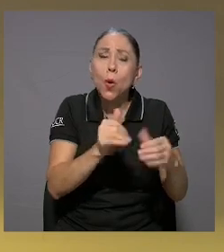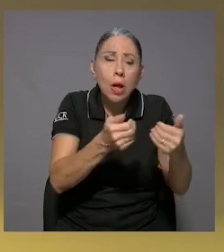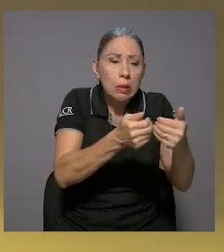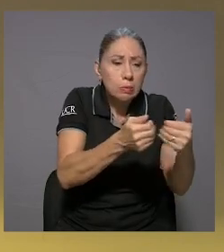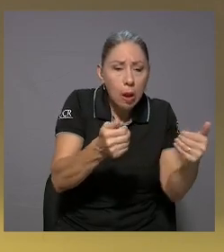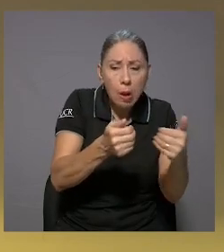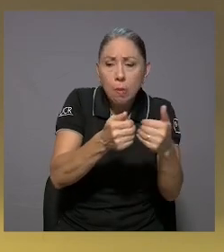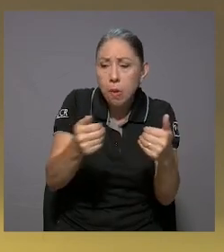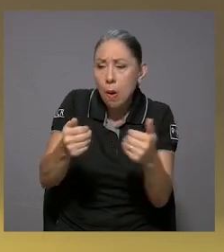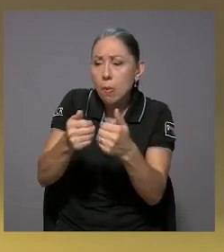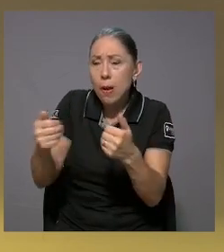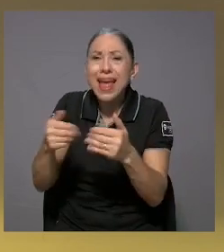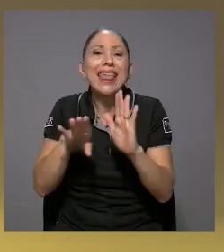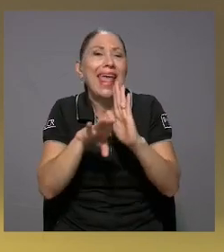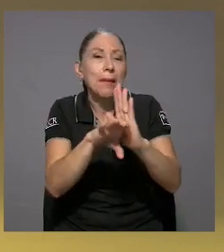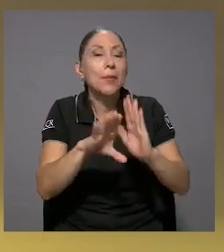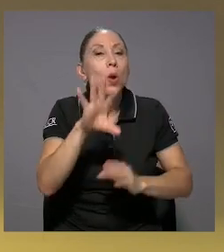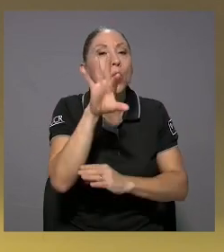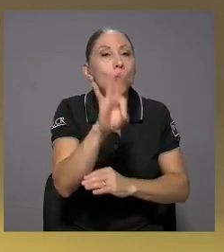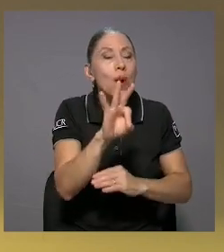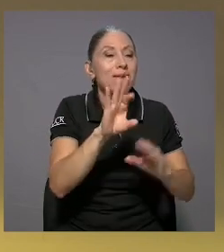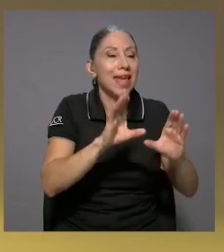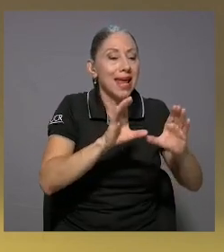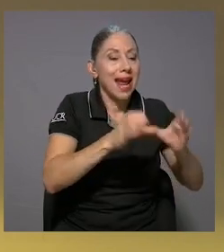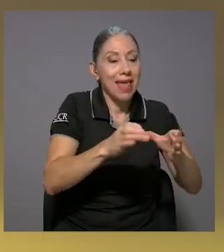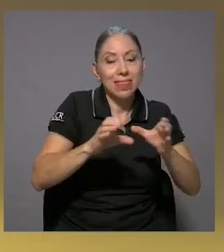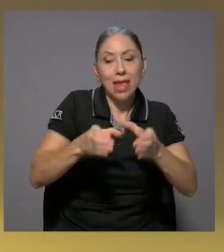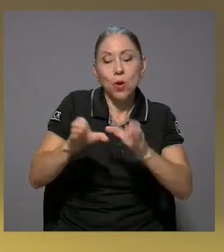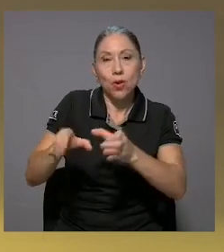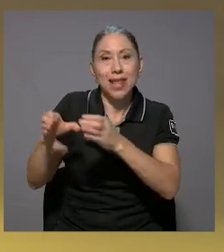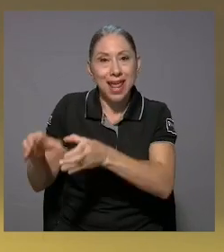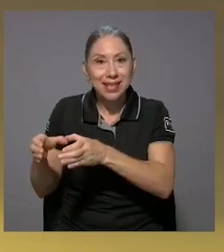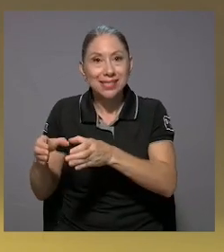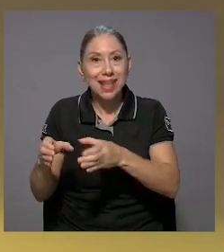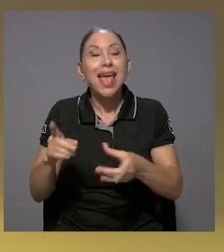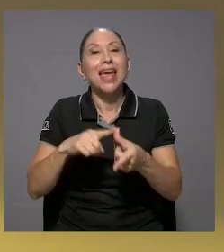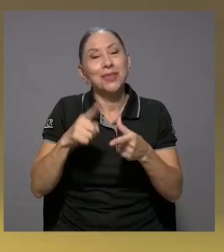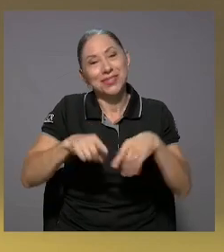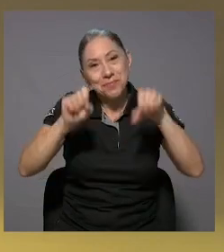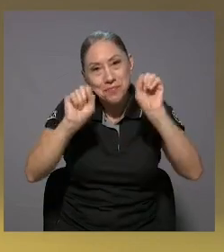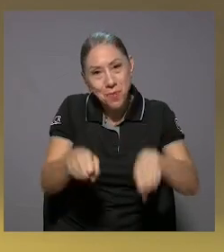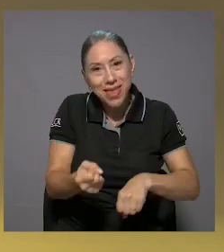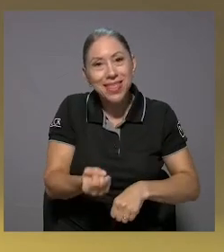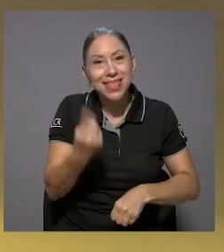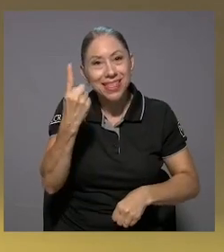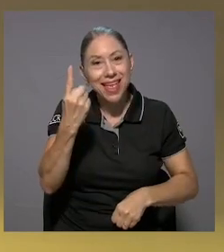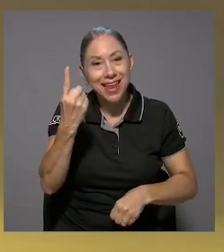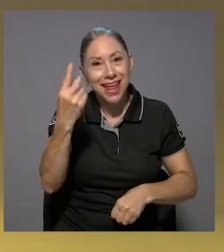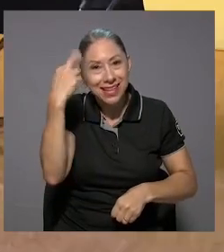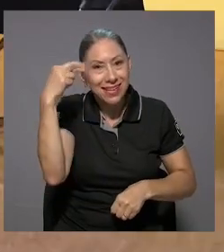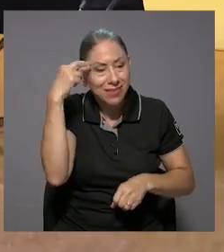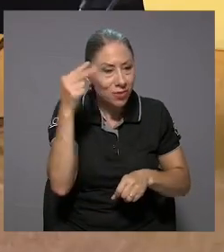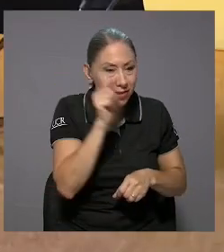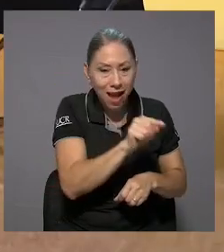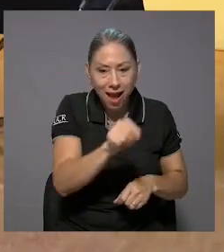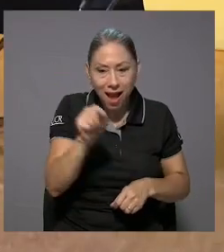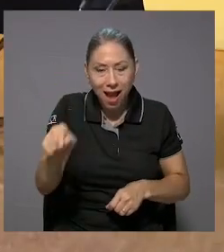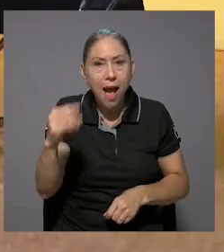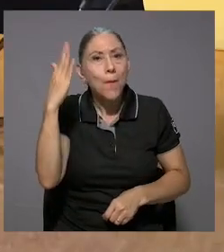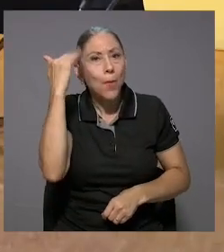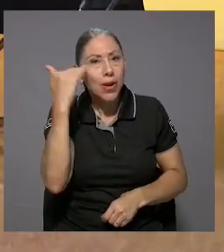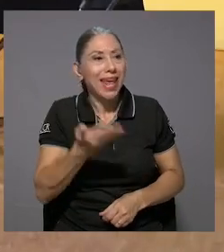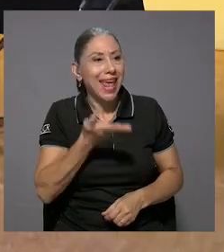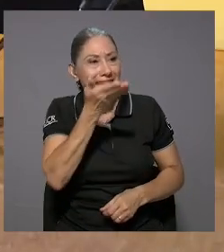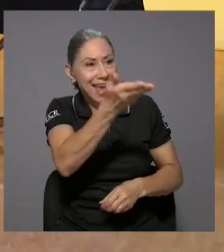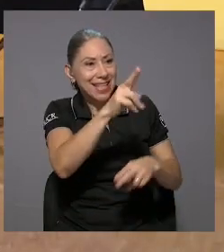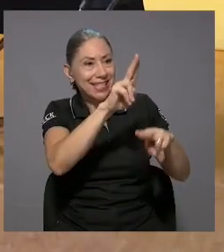al descomponerlo en algo así como 9 categorías que a su vez van por no sé cuánto, permite entender por qué